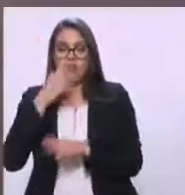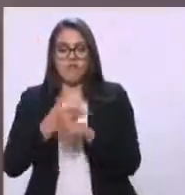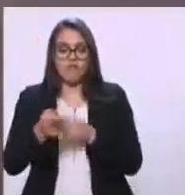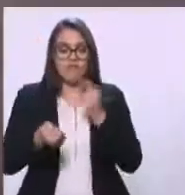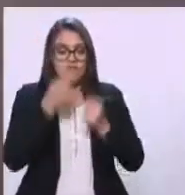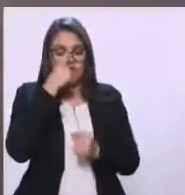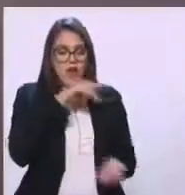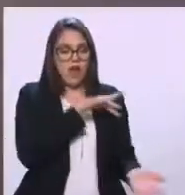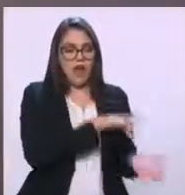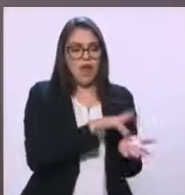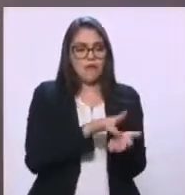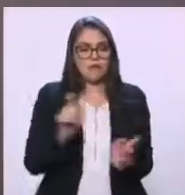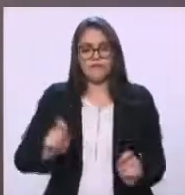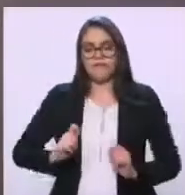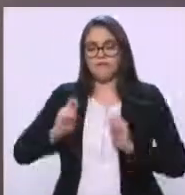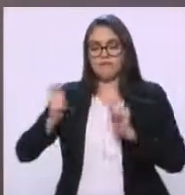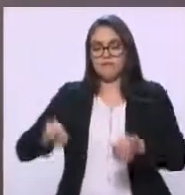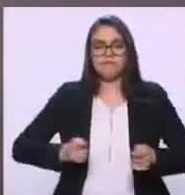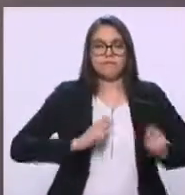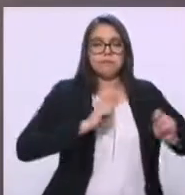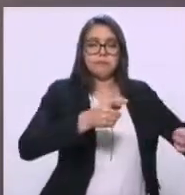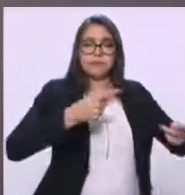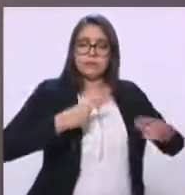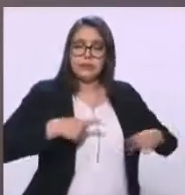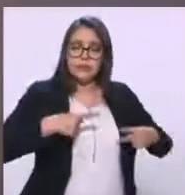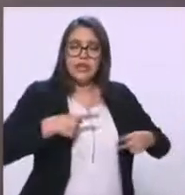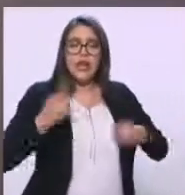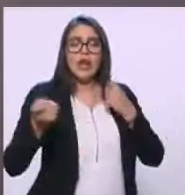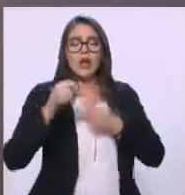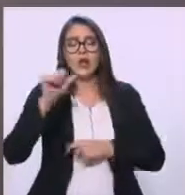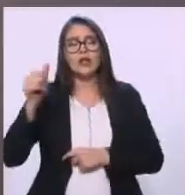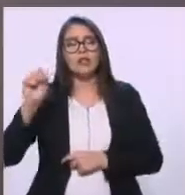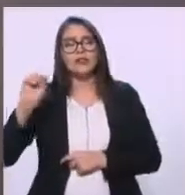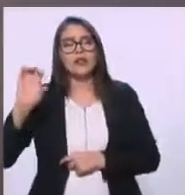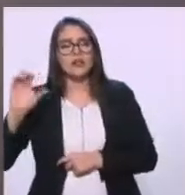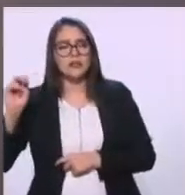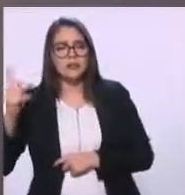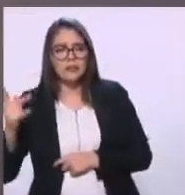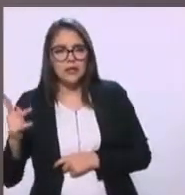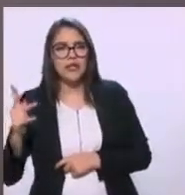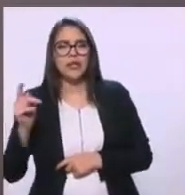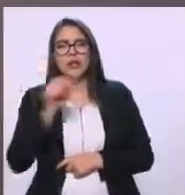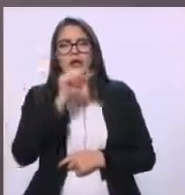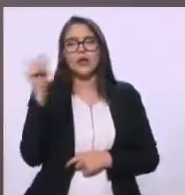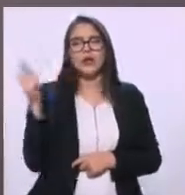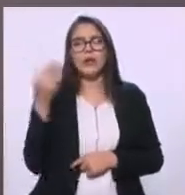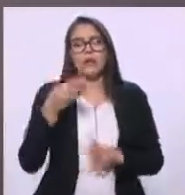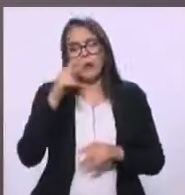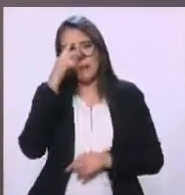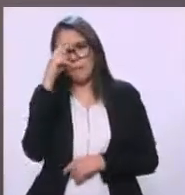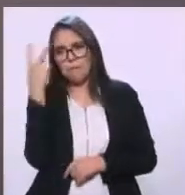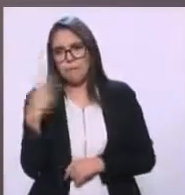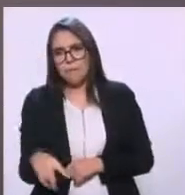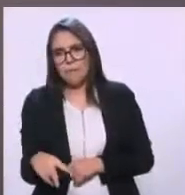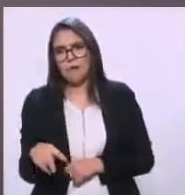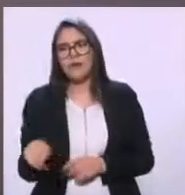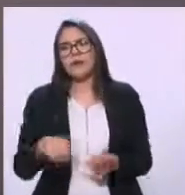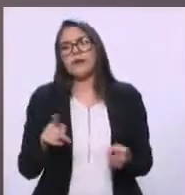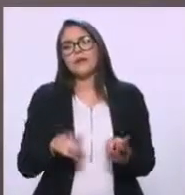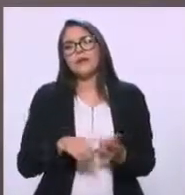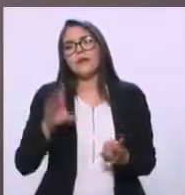apoyos sociales, y varias dependencias, Hacienda, el Banco de México, el Banco de México es descentralizado, la